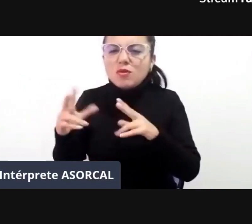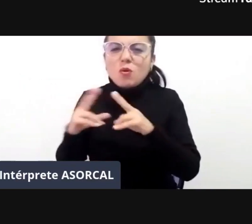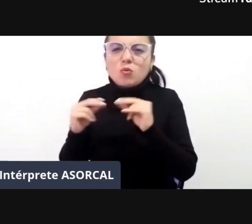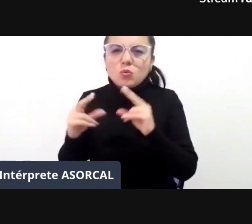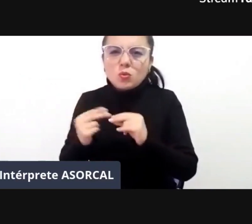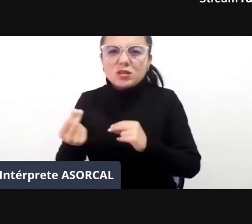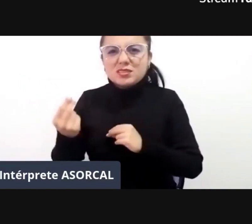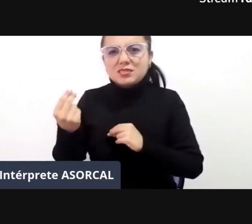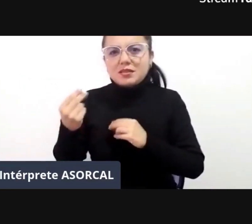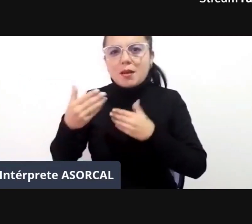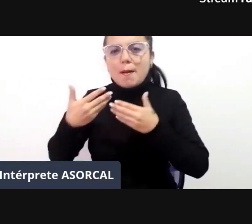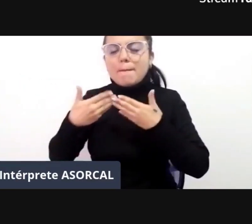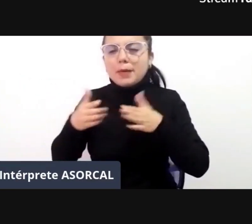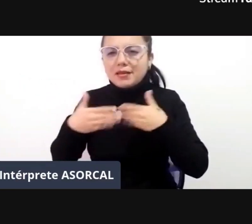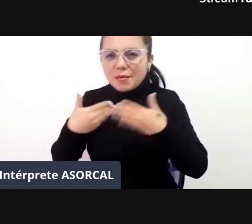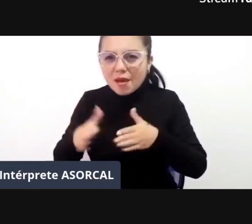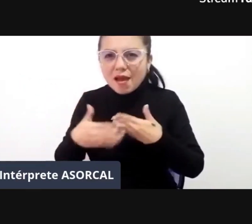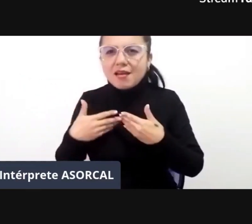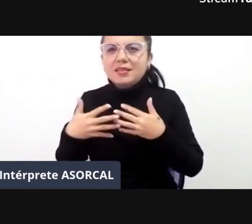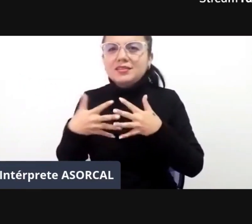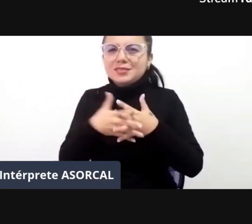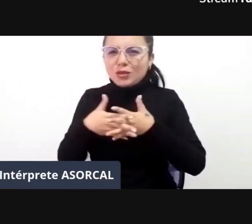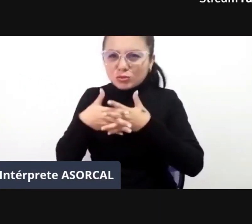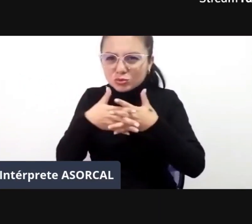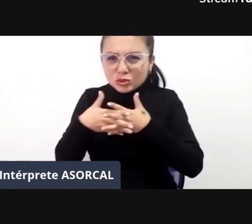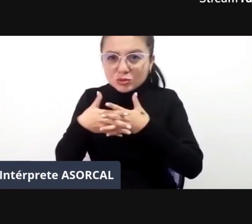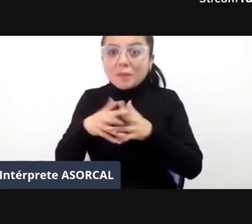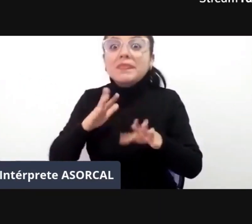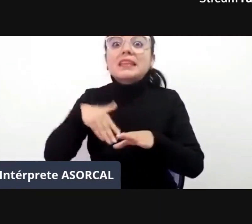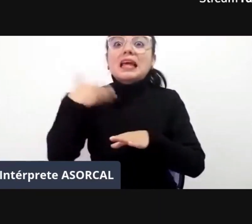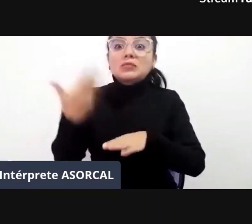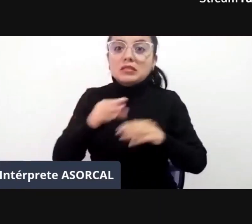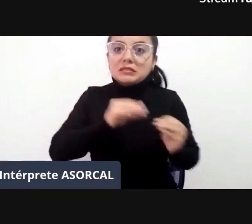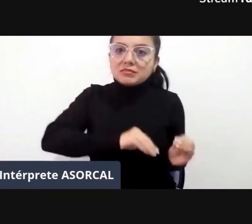hacia Estados Unidos. Luego las emigraciones se fueron